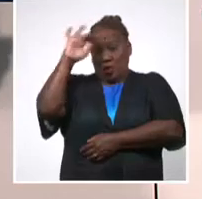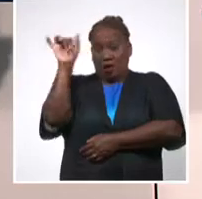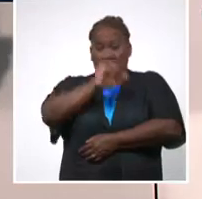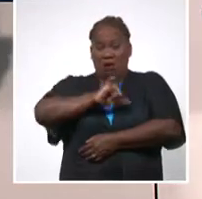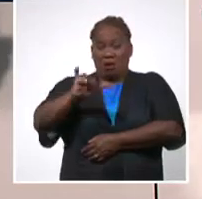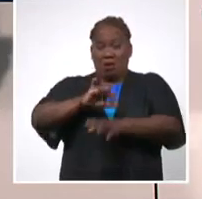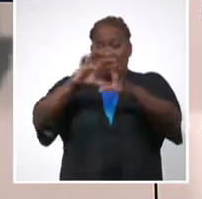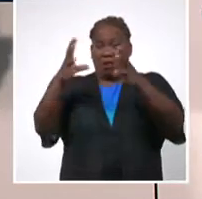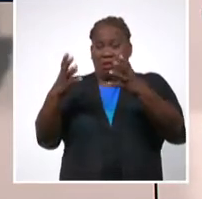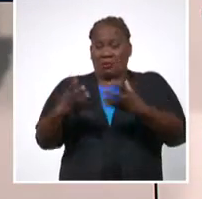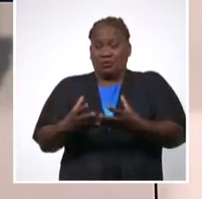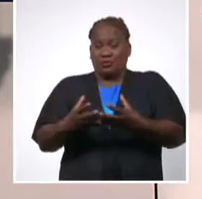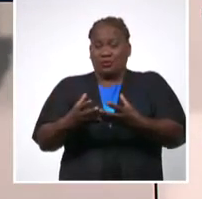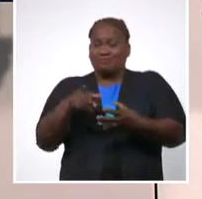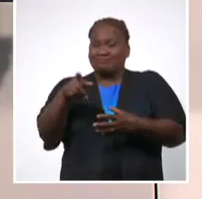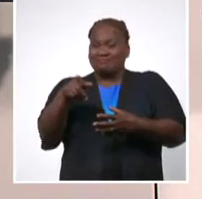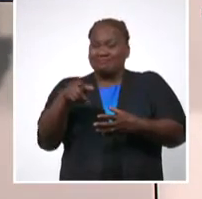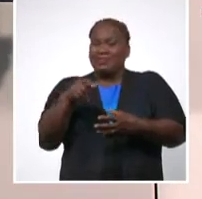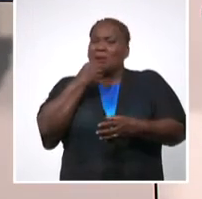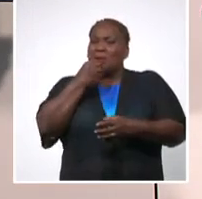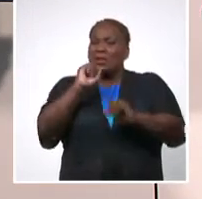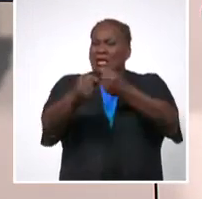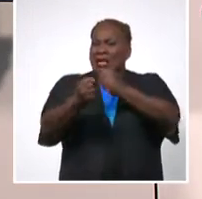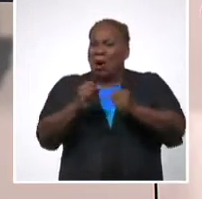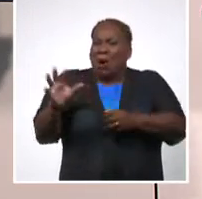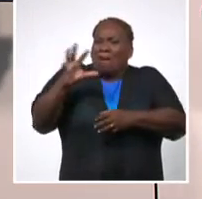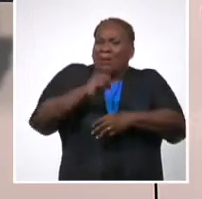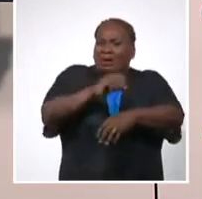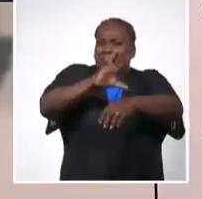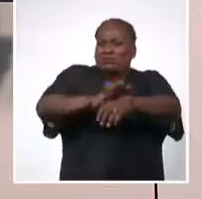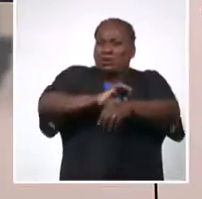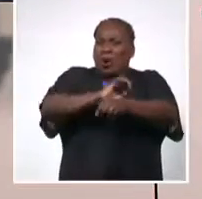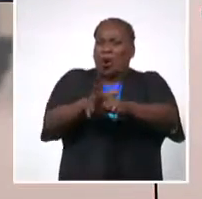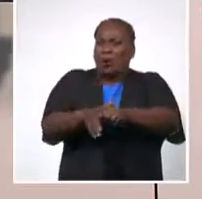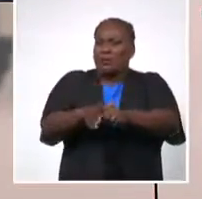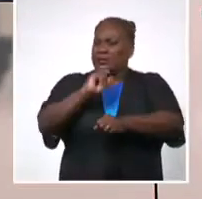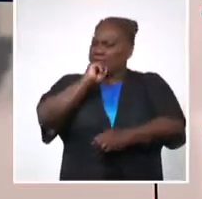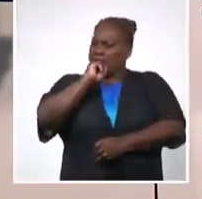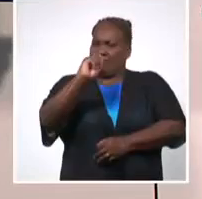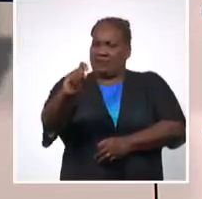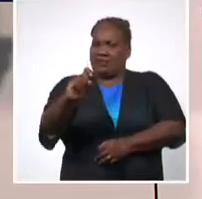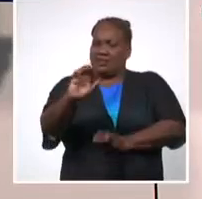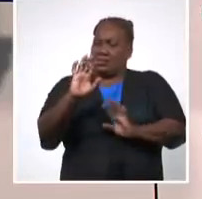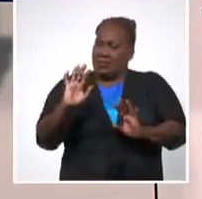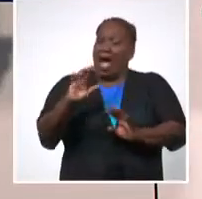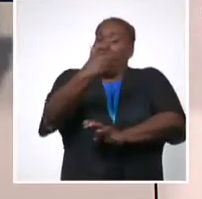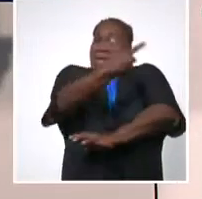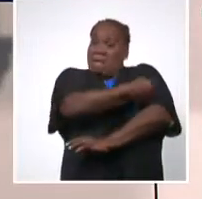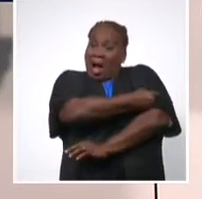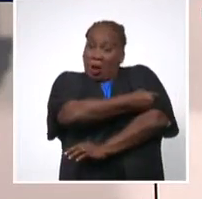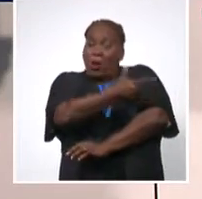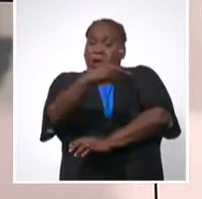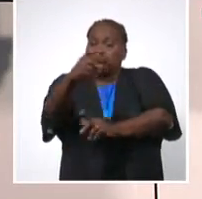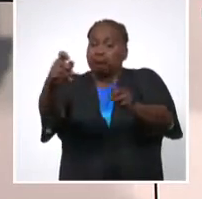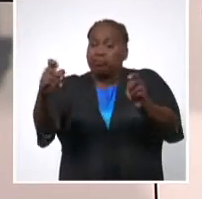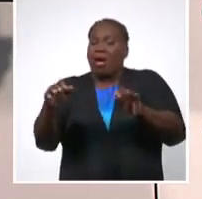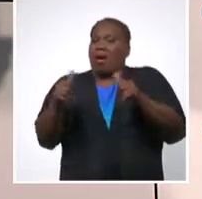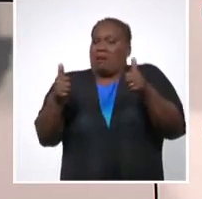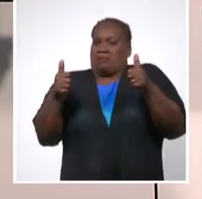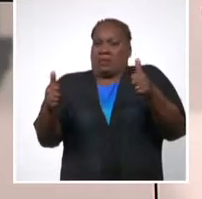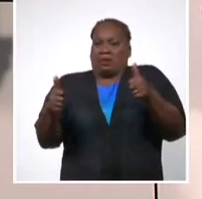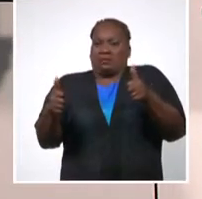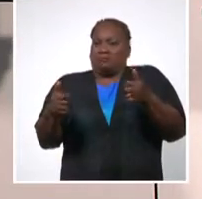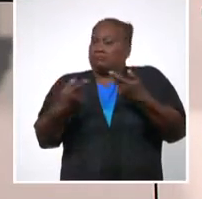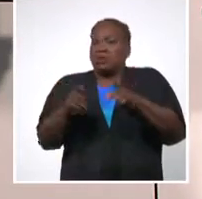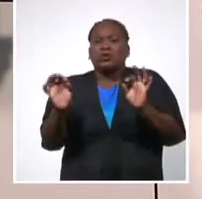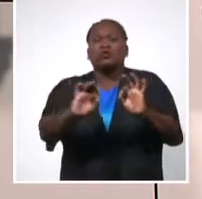lleguen a sostener una contención completa de la COVID-19. Eso, a menos que una vacuna salvadora nos inmunice por tiempo indefinido.